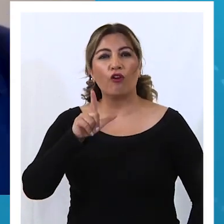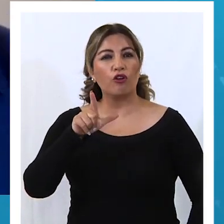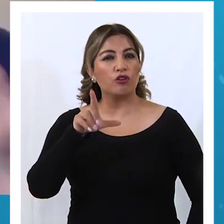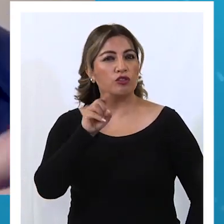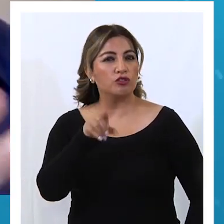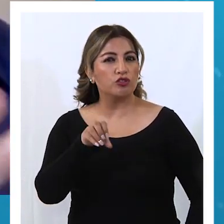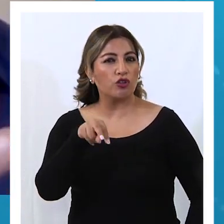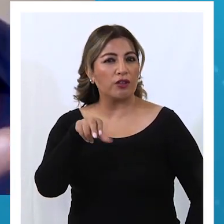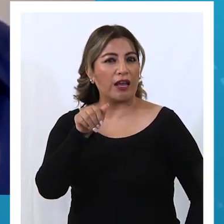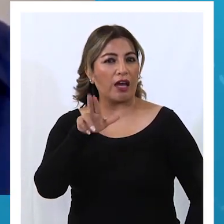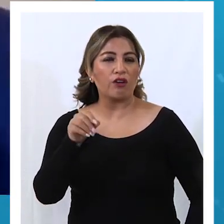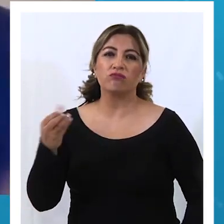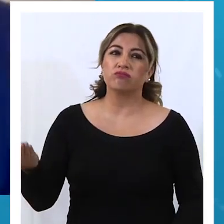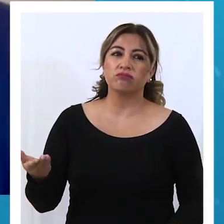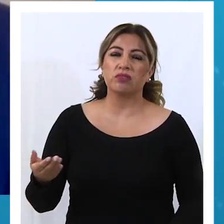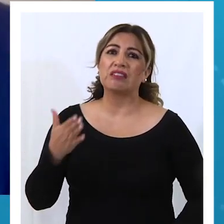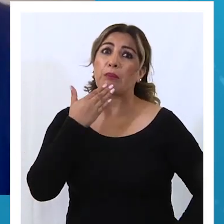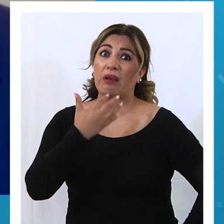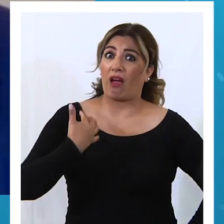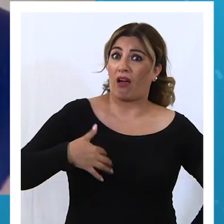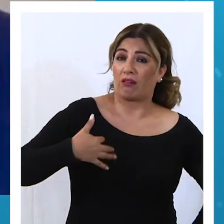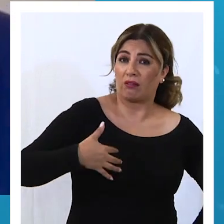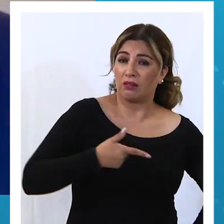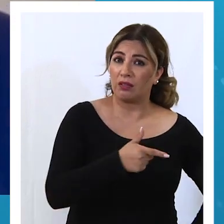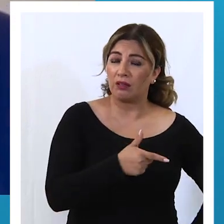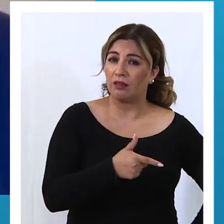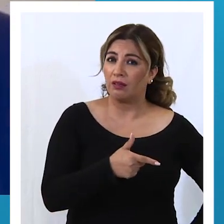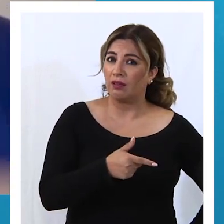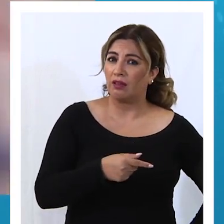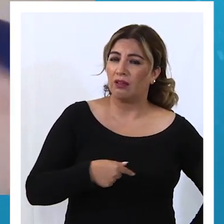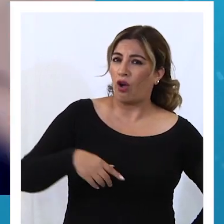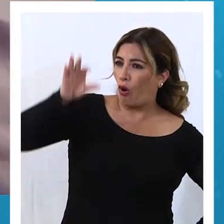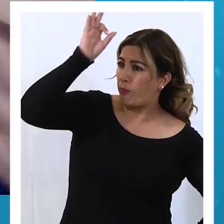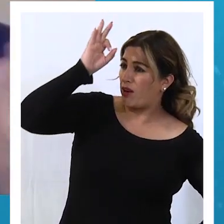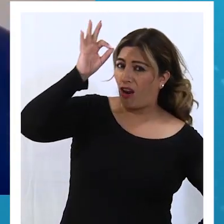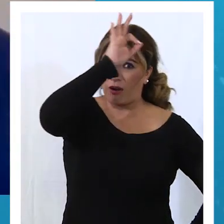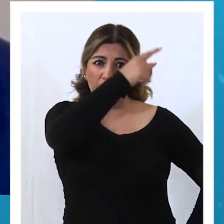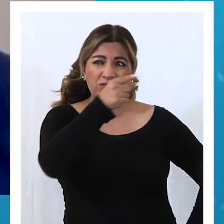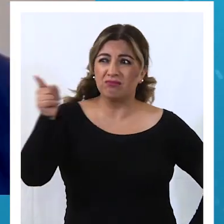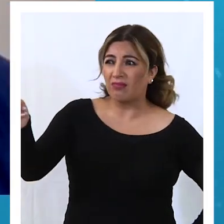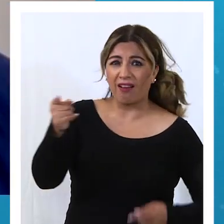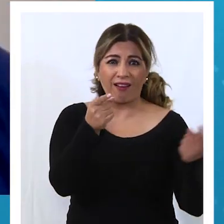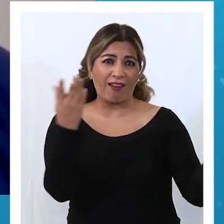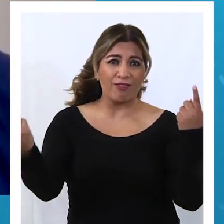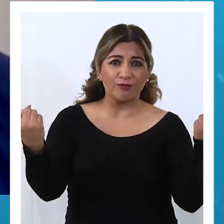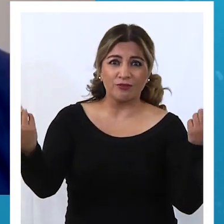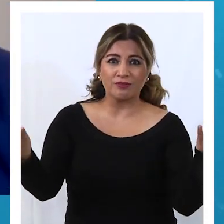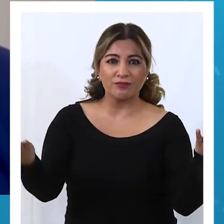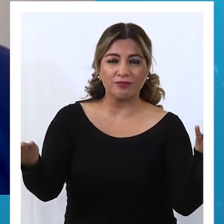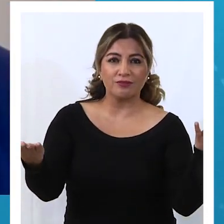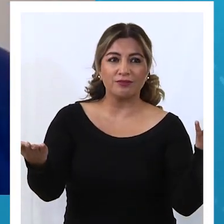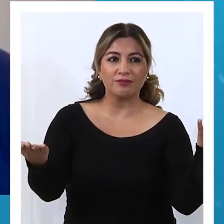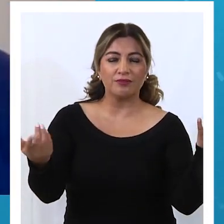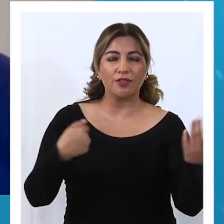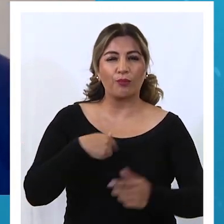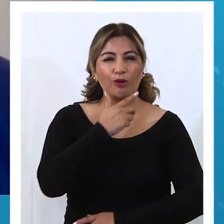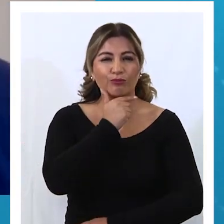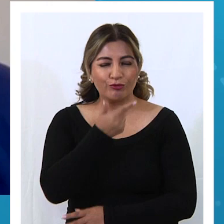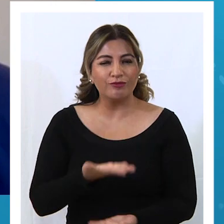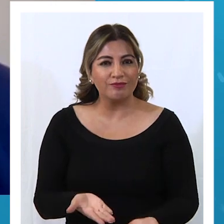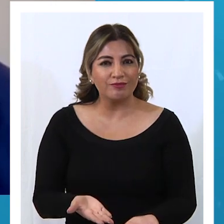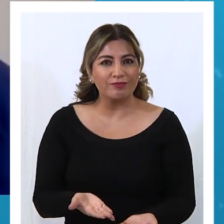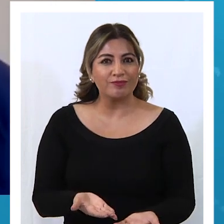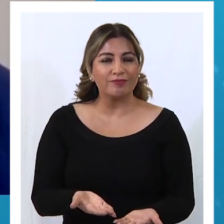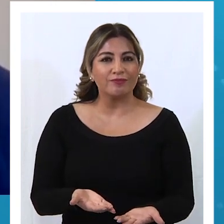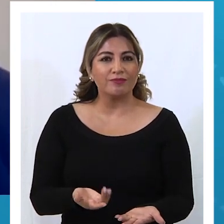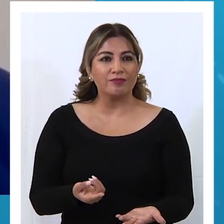está tomando una actitud y por otro lado Argentina con Fernández está tomando otra. ¿Qué Sí. ves detrás de esto? Mira, es bastante curioso